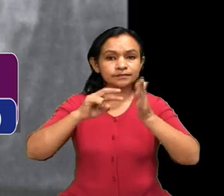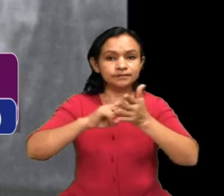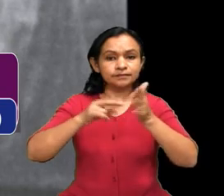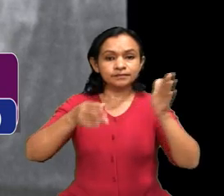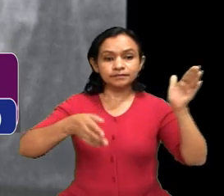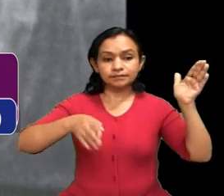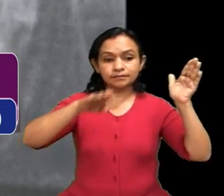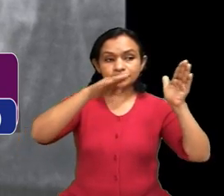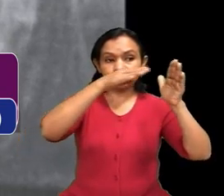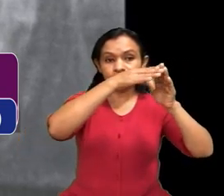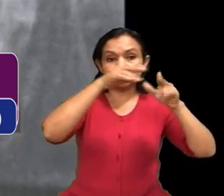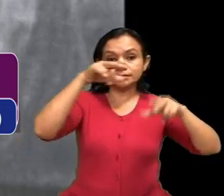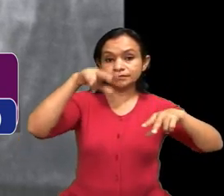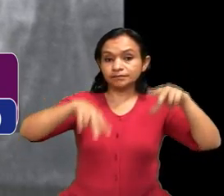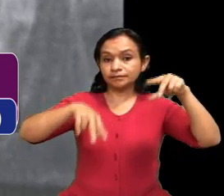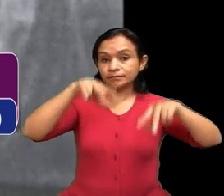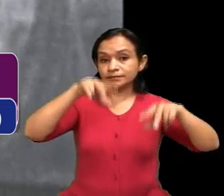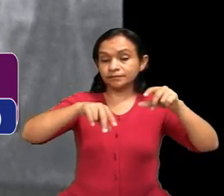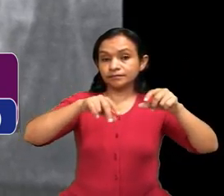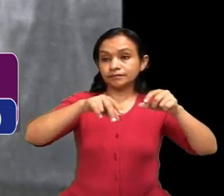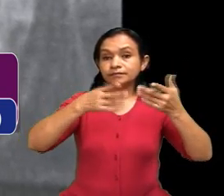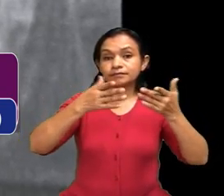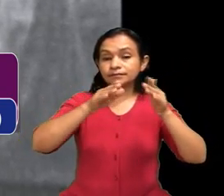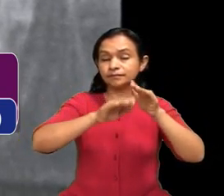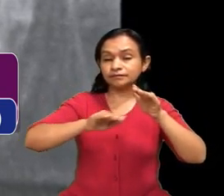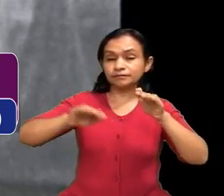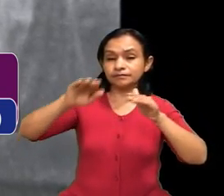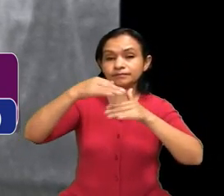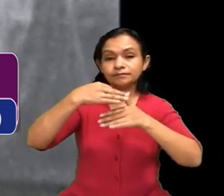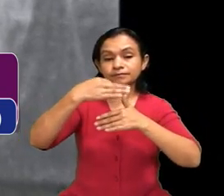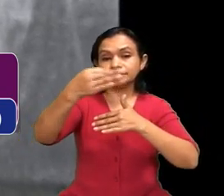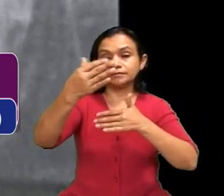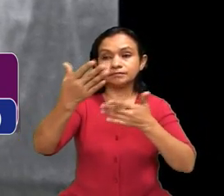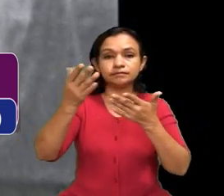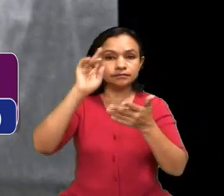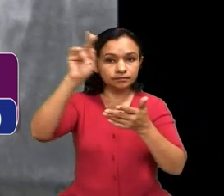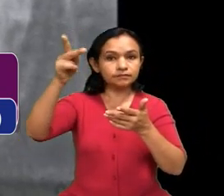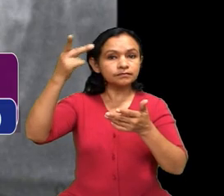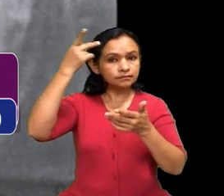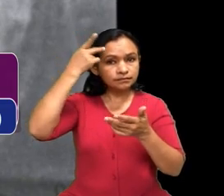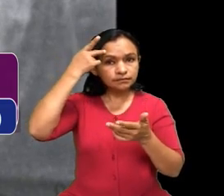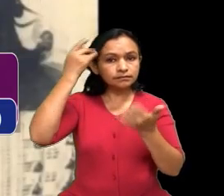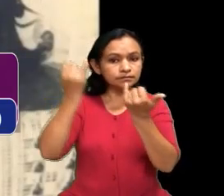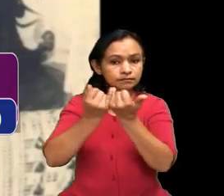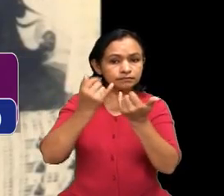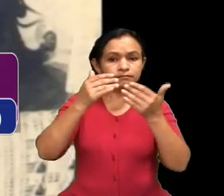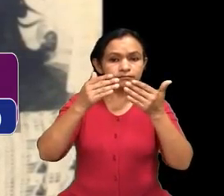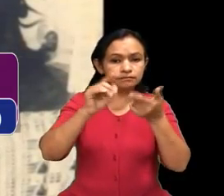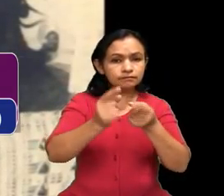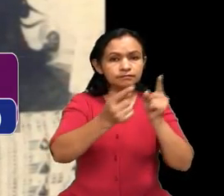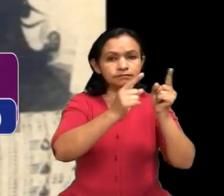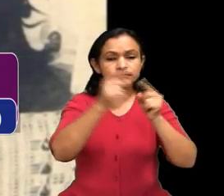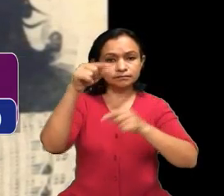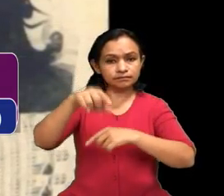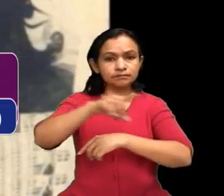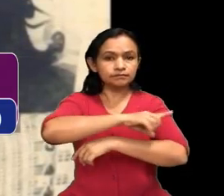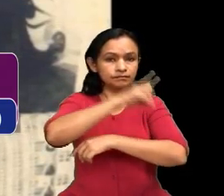montaña segoviana, más allá de las fronteras de Nicaragua. Y también derribando las barreras políticas. Es decir, derribando barreras políticas. Hoy por